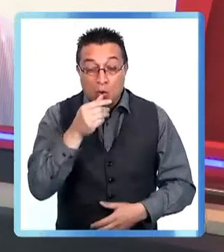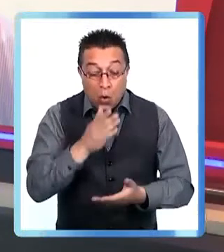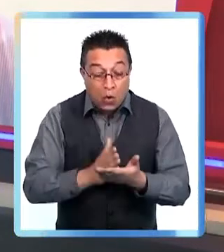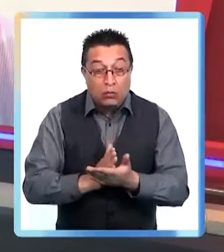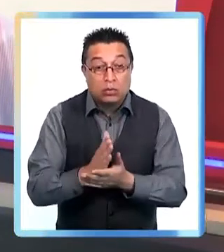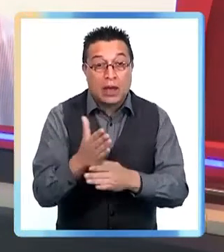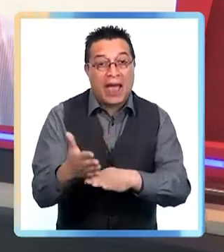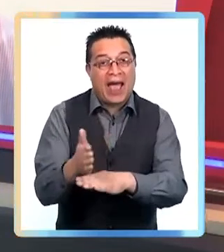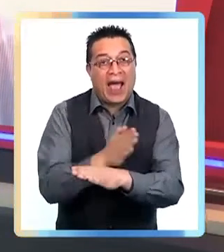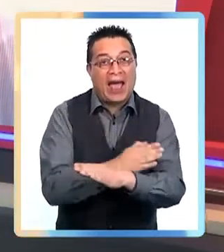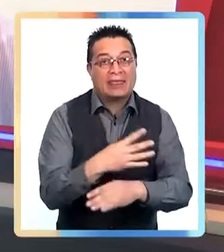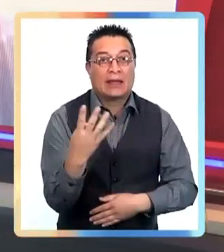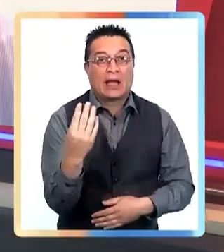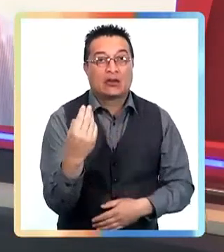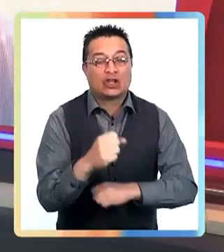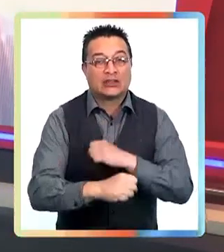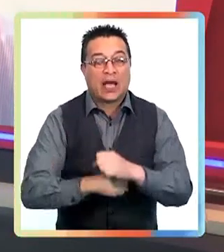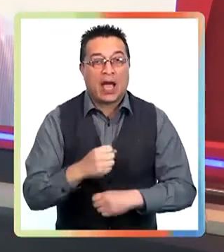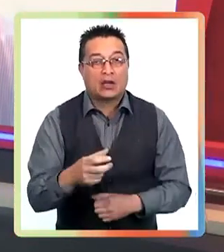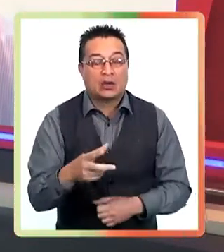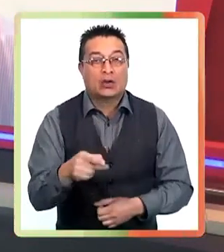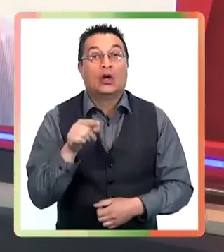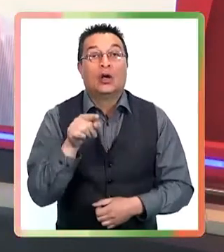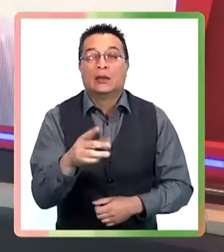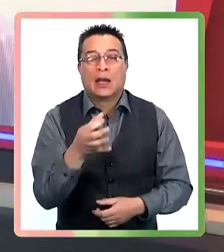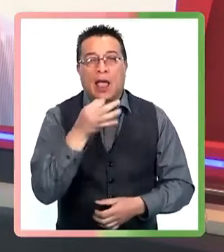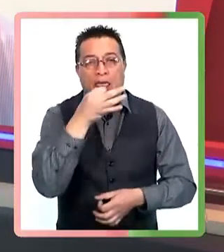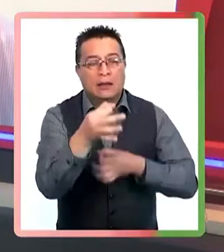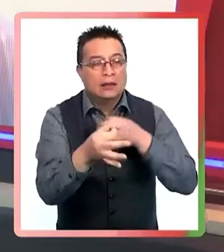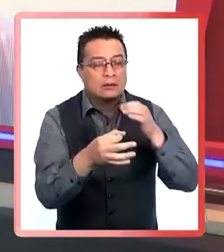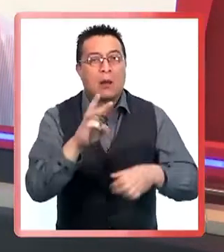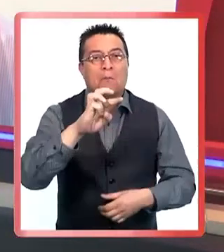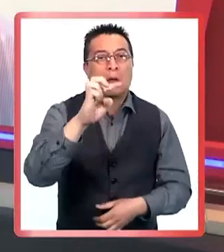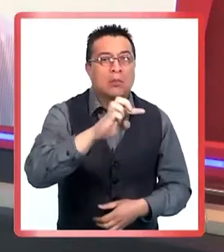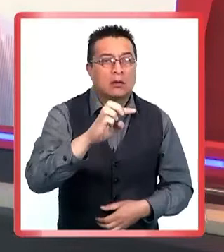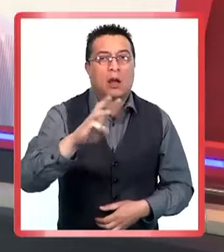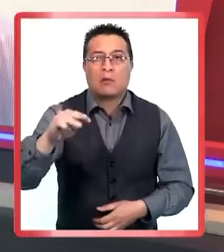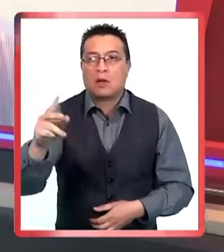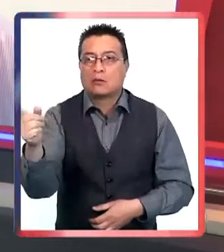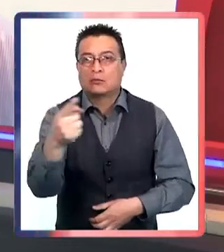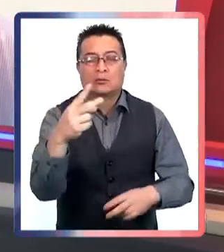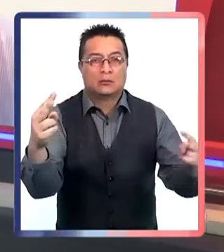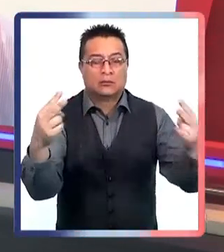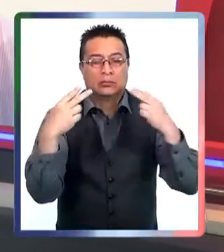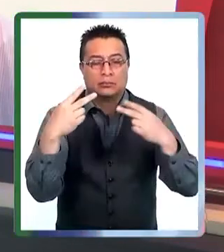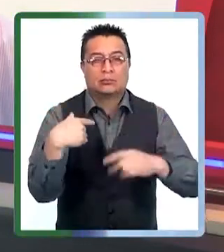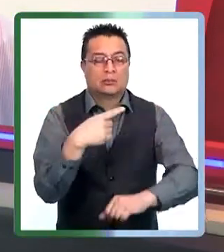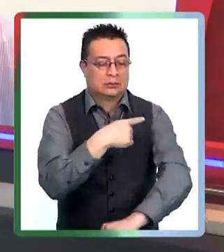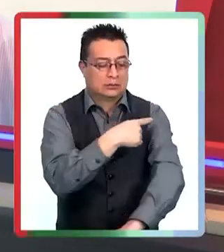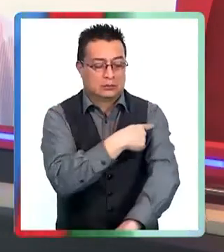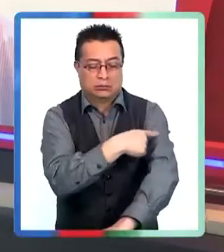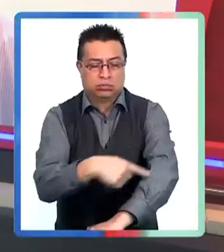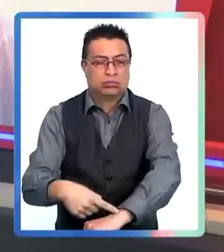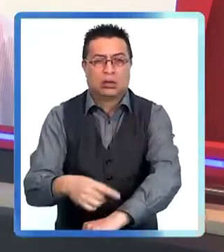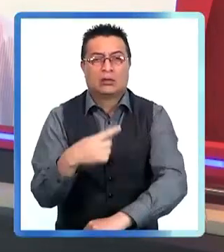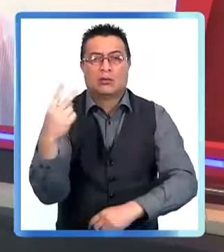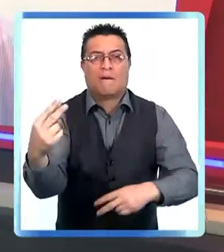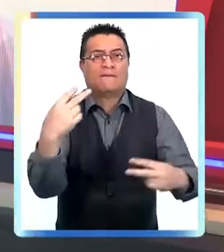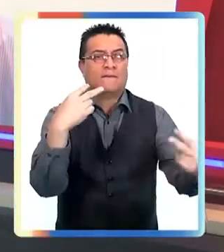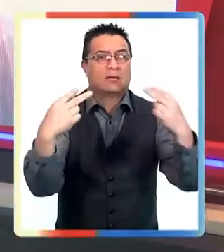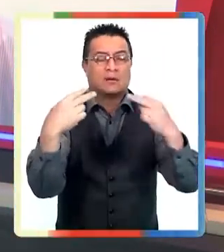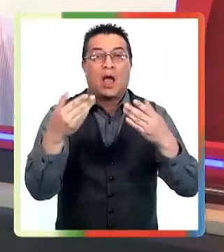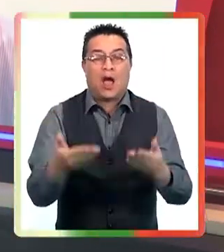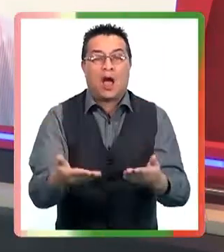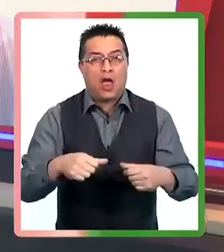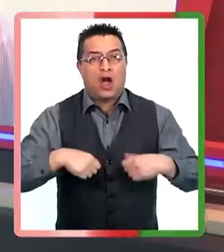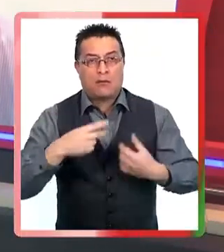consumo comienza a veces antes de los 14 años. ¿Qué podemos decirle a los papás, a las mamás que nos están viendo? Yo decía de Arica Magallanes, a los jóvenes que